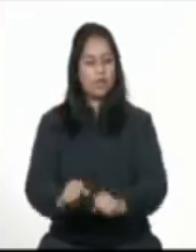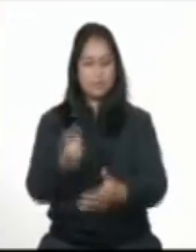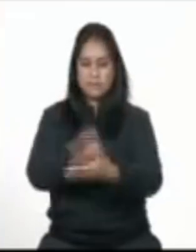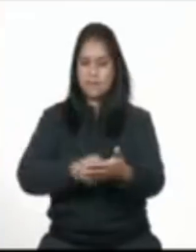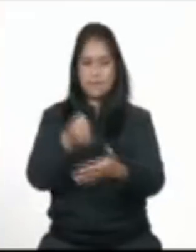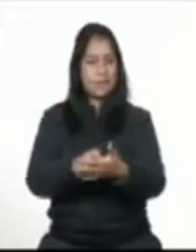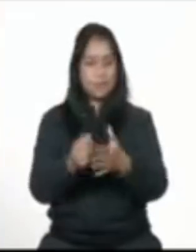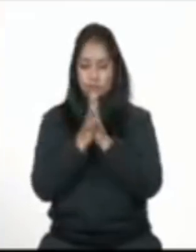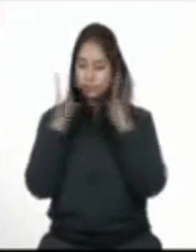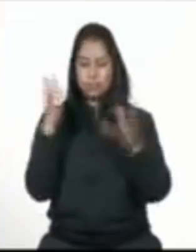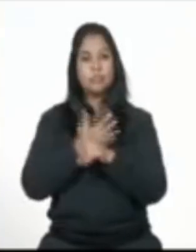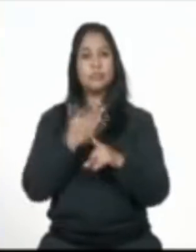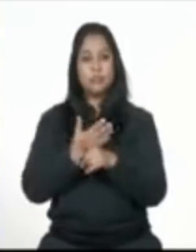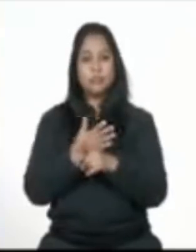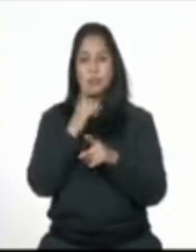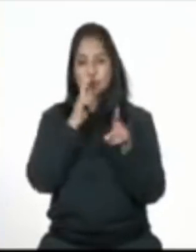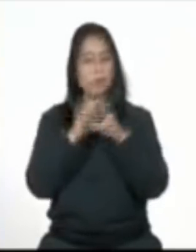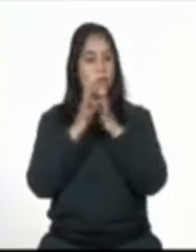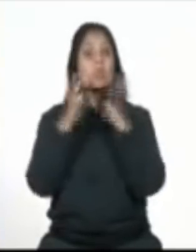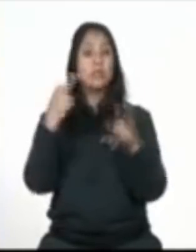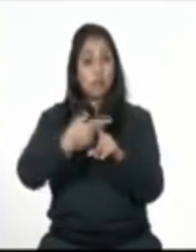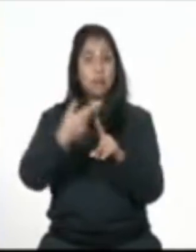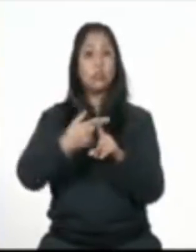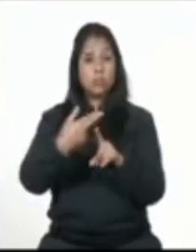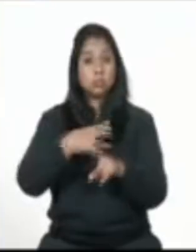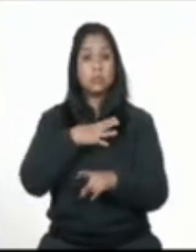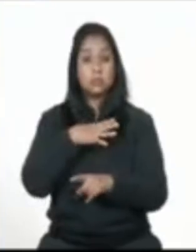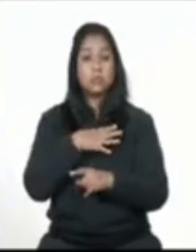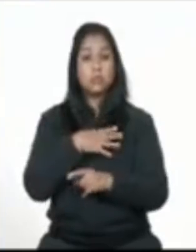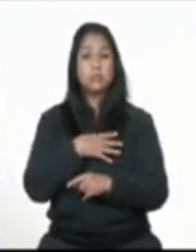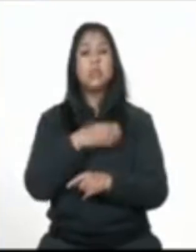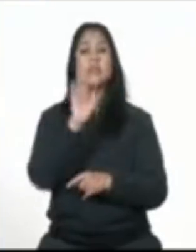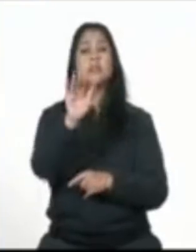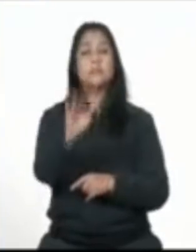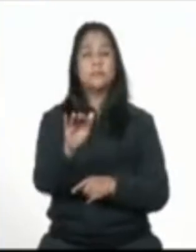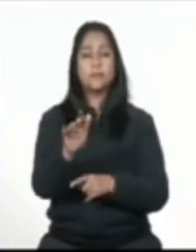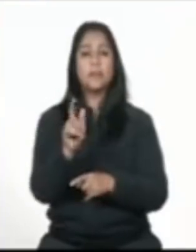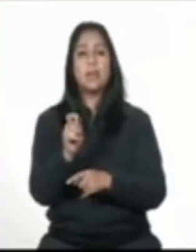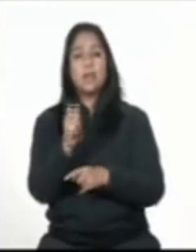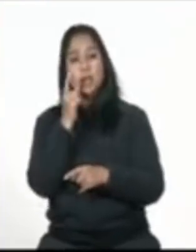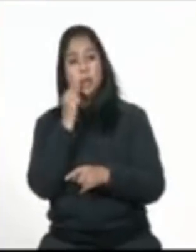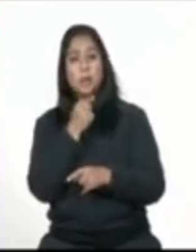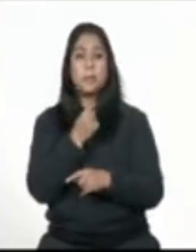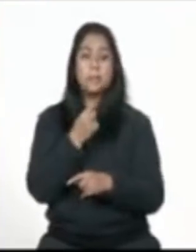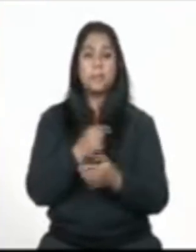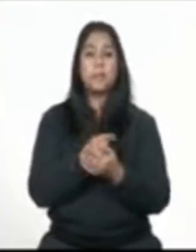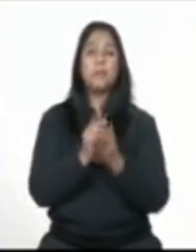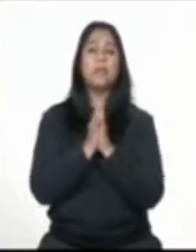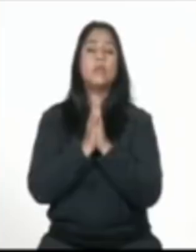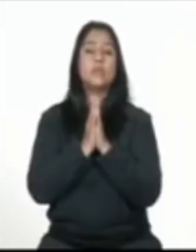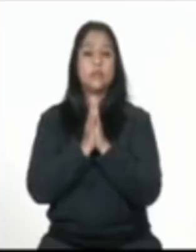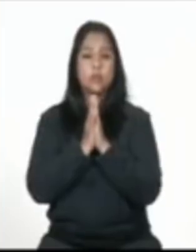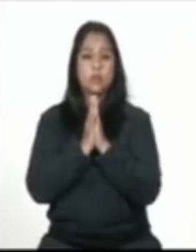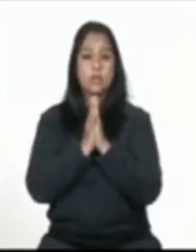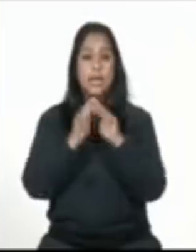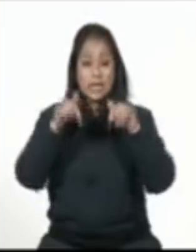los graves problemas y los grandes retos que tenemos. Estimados amigos y amigas, por favor,